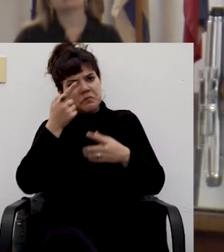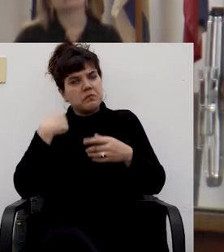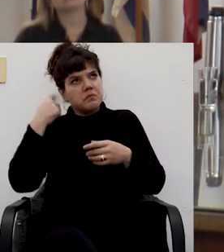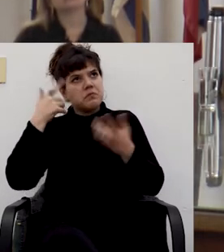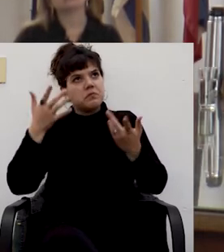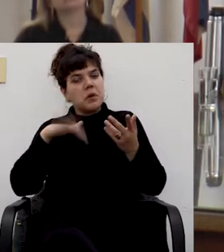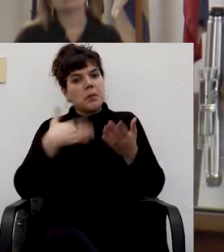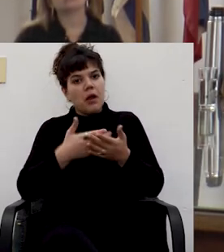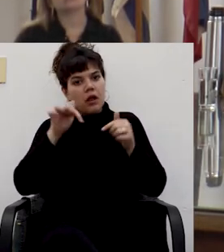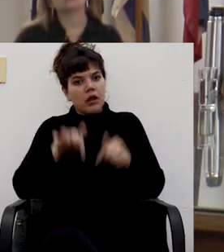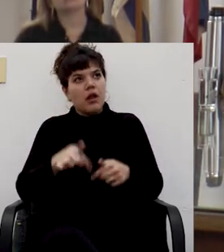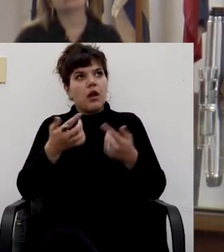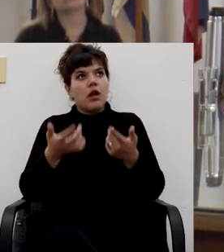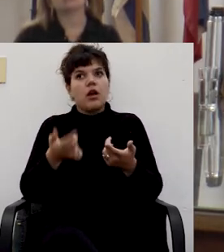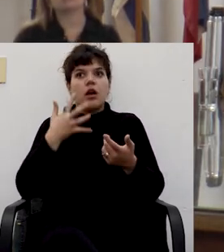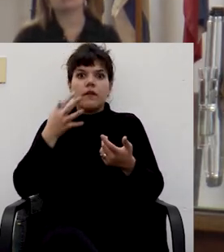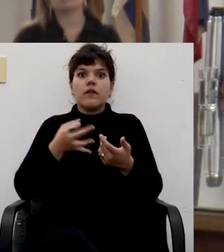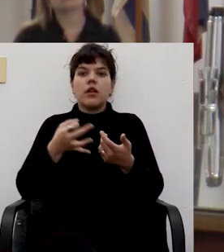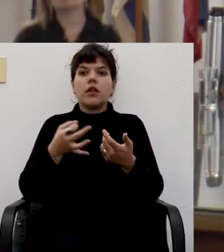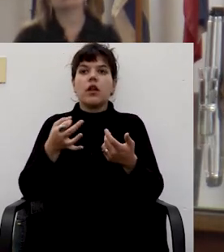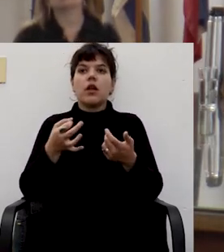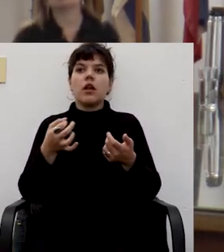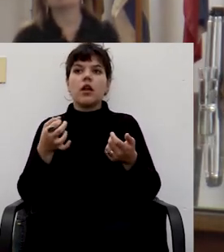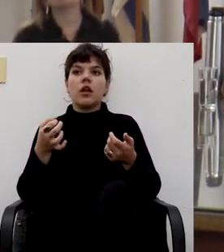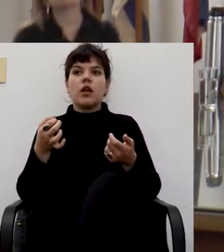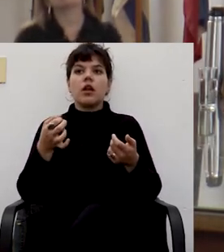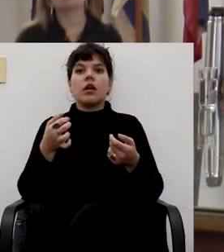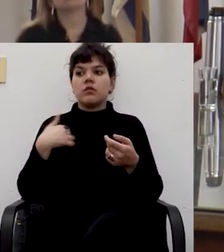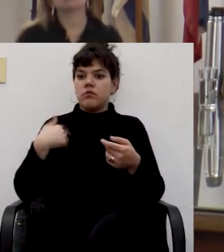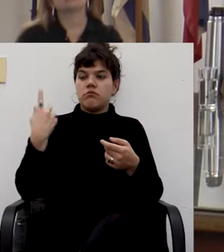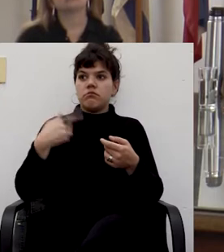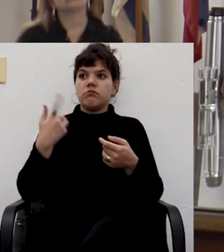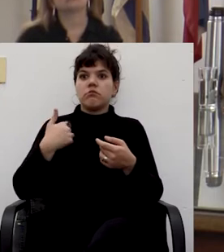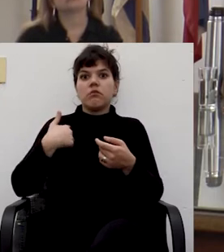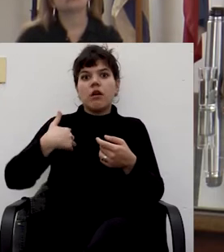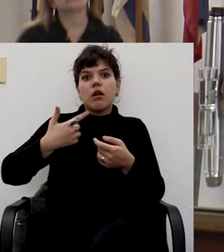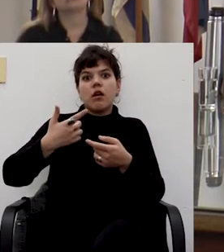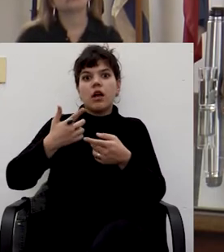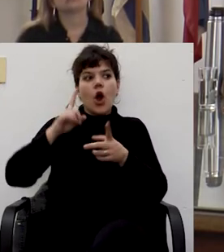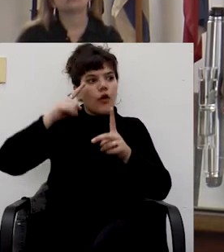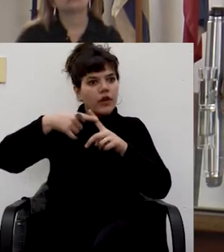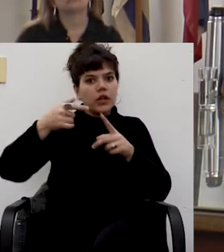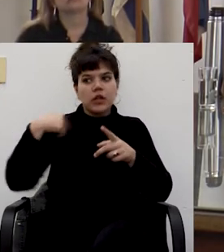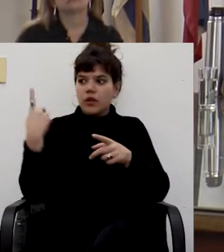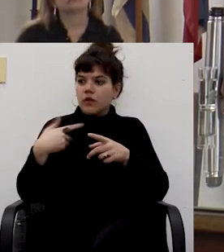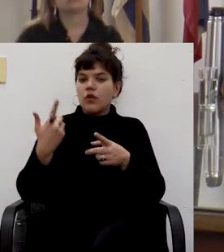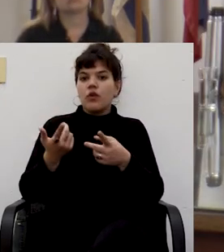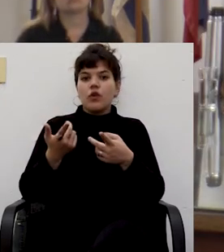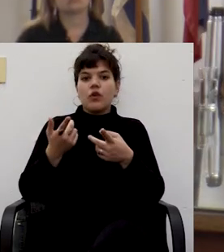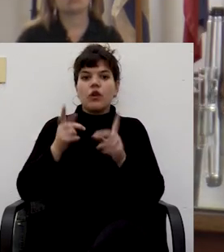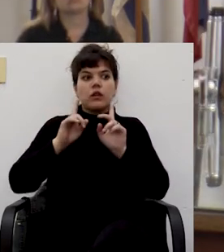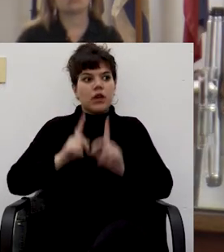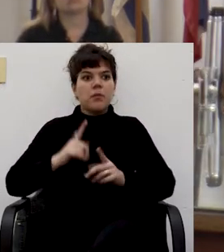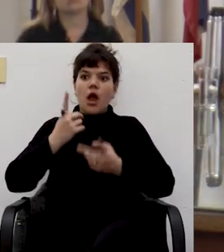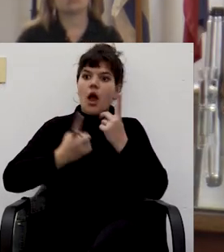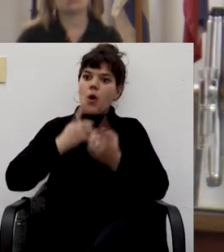que se plantean y que son, nada, interrogantes que tenemos y objetivos que tenemos también desde algunos